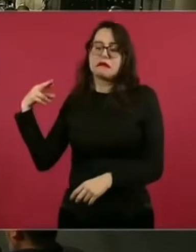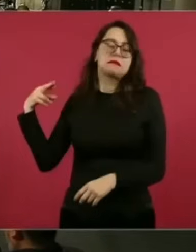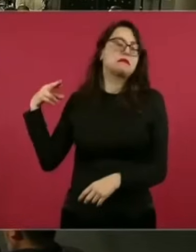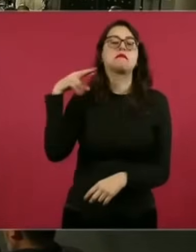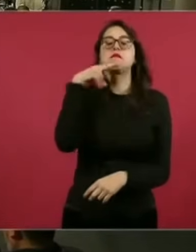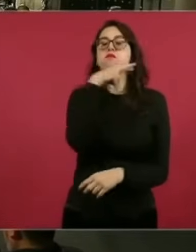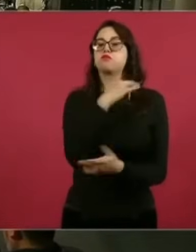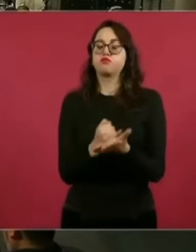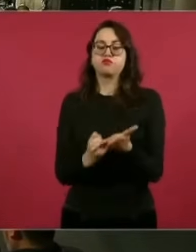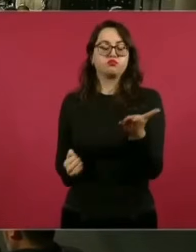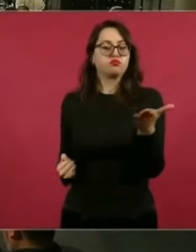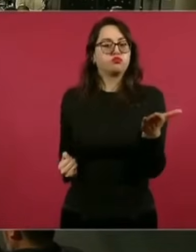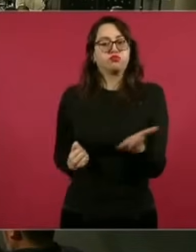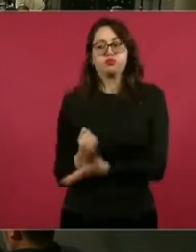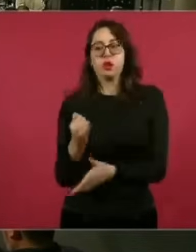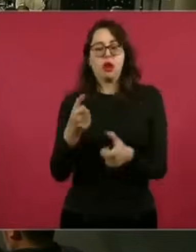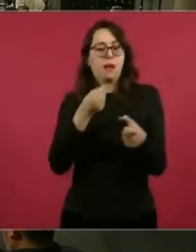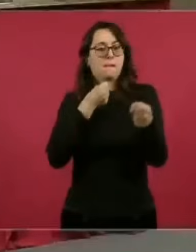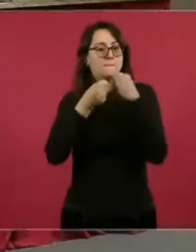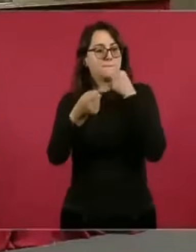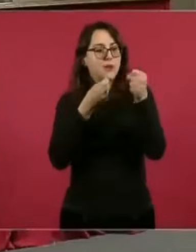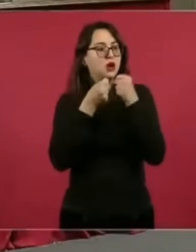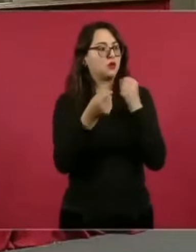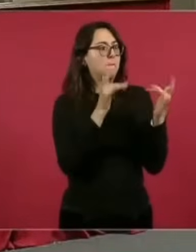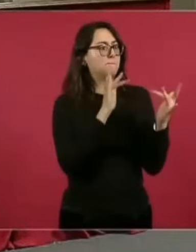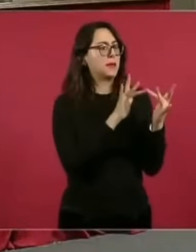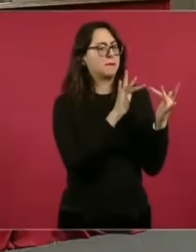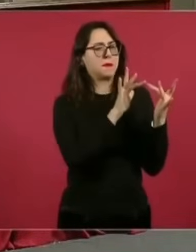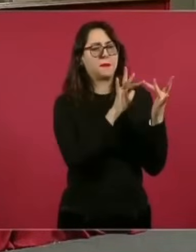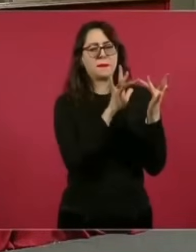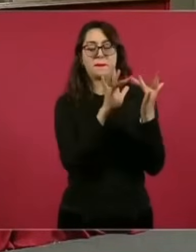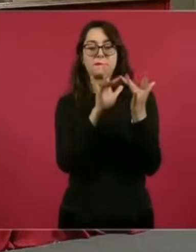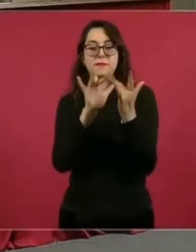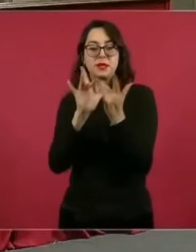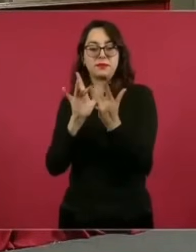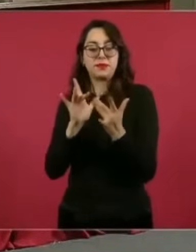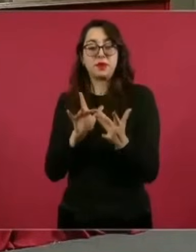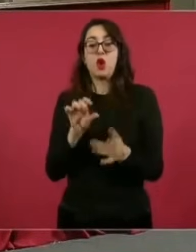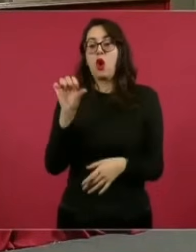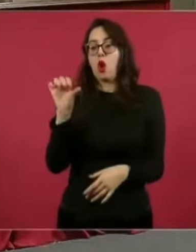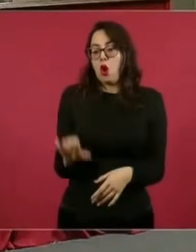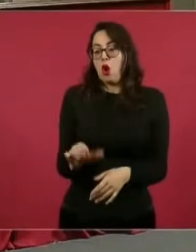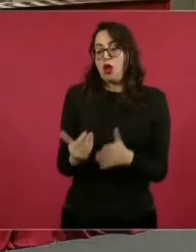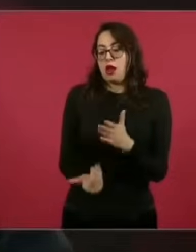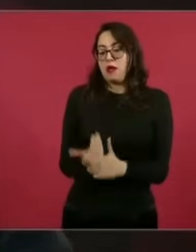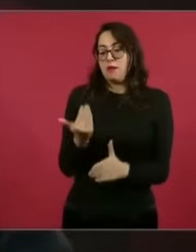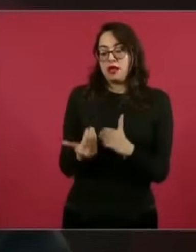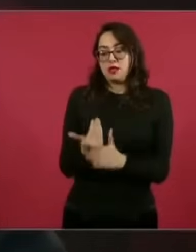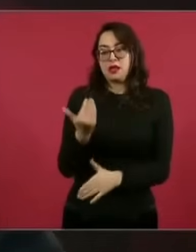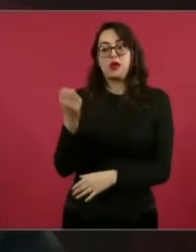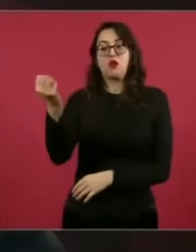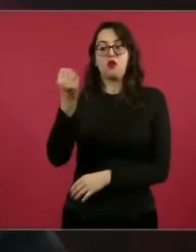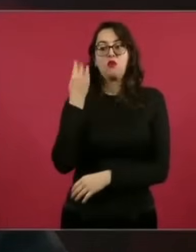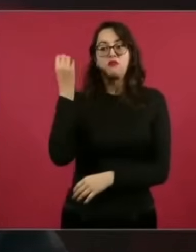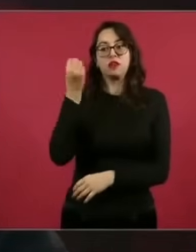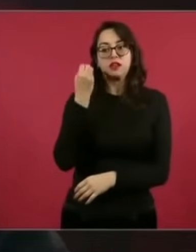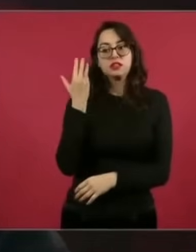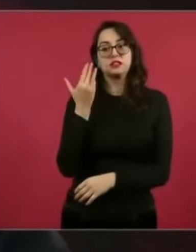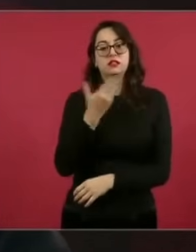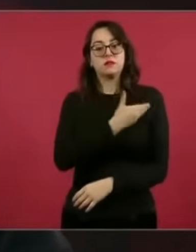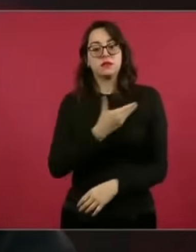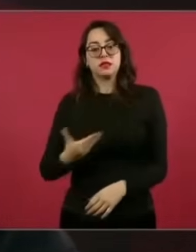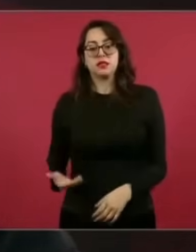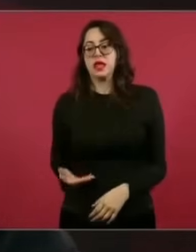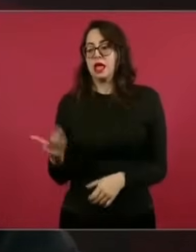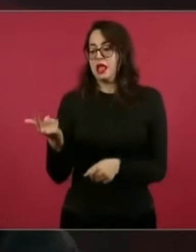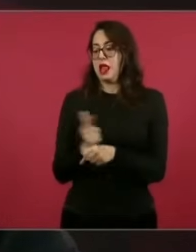acciones inmediatas de atención. Como lo señaló hoy en su conferencia matutina el presidente de México, el licenciado Andrés Manuel